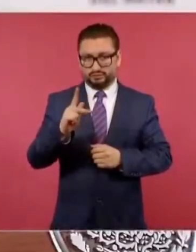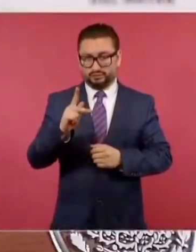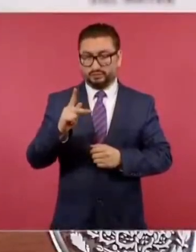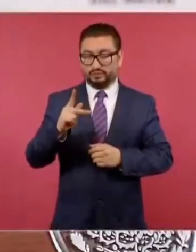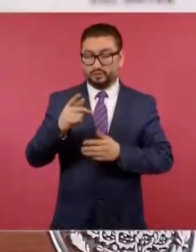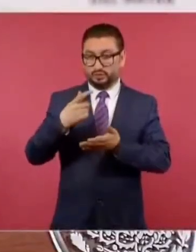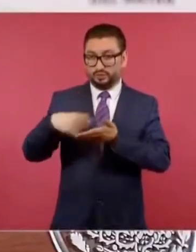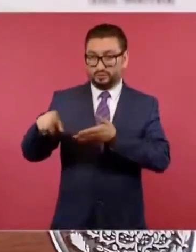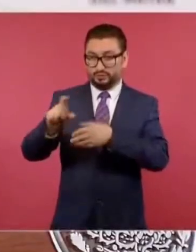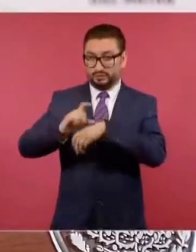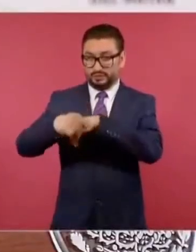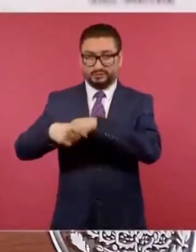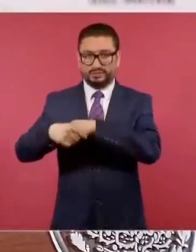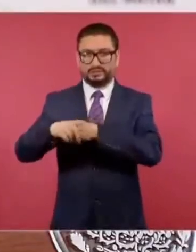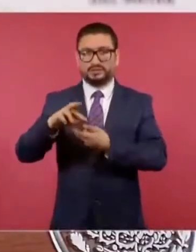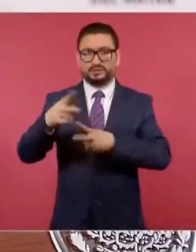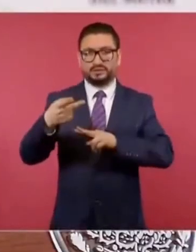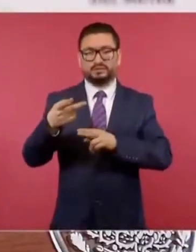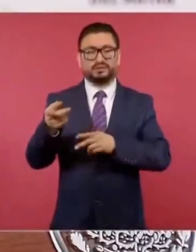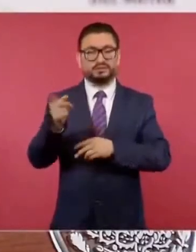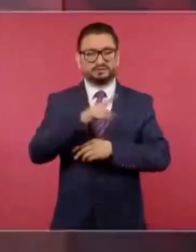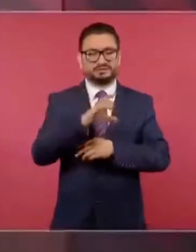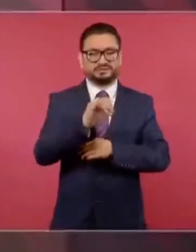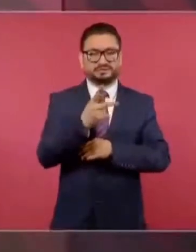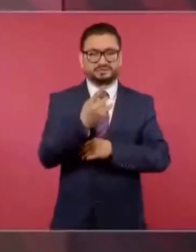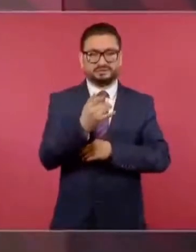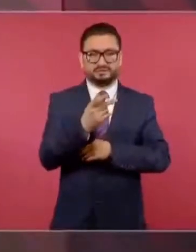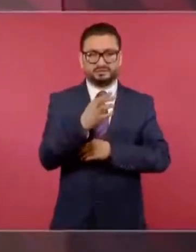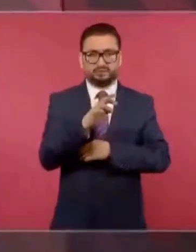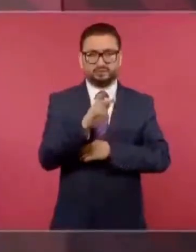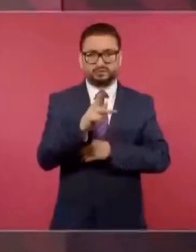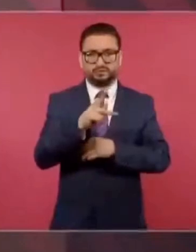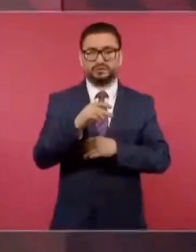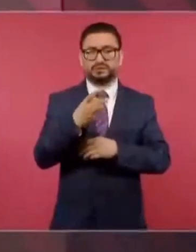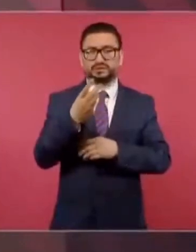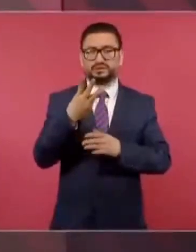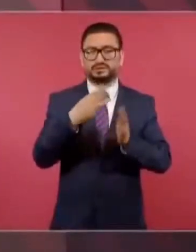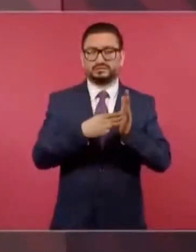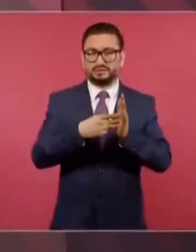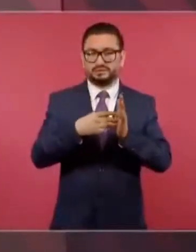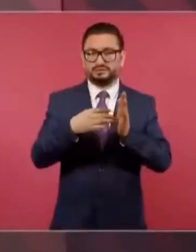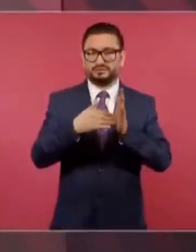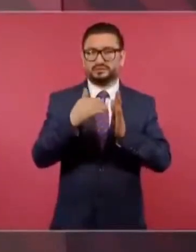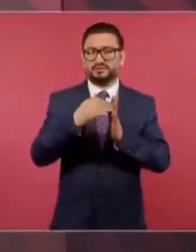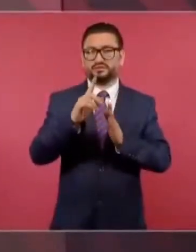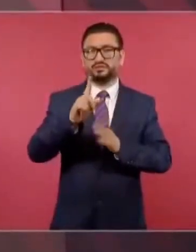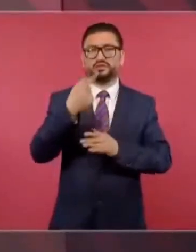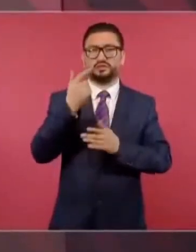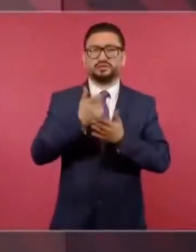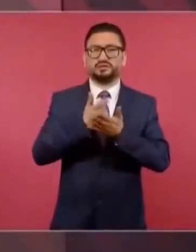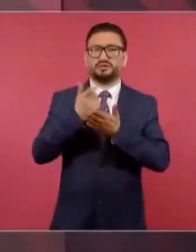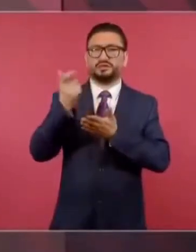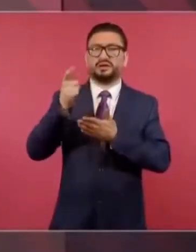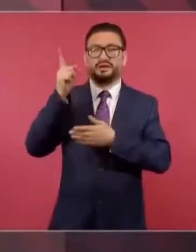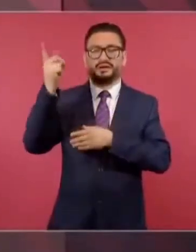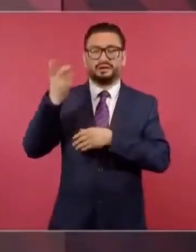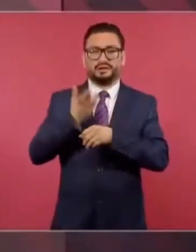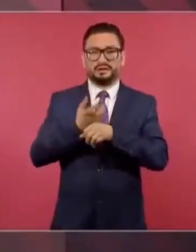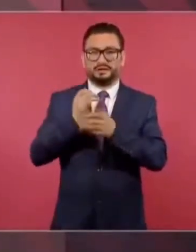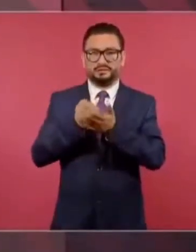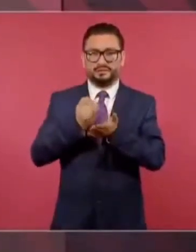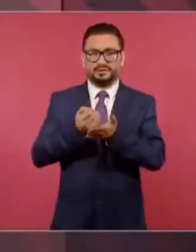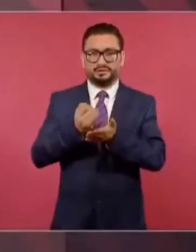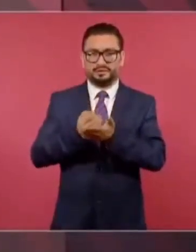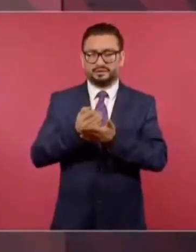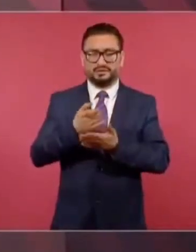Banamex hubiese comprado Citigroup, tenían que pagar 3,000 millones de dólares en Estados Unidos de impuesto, y